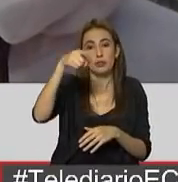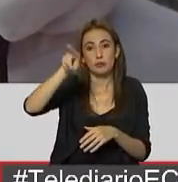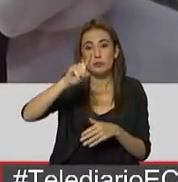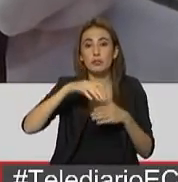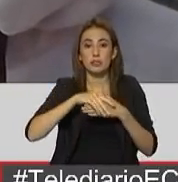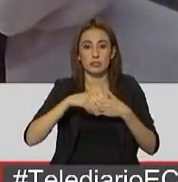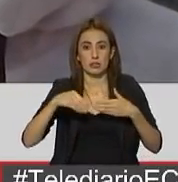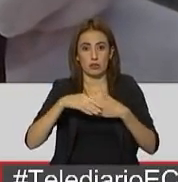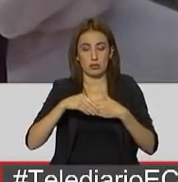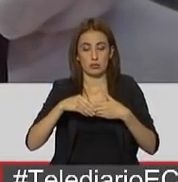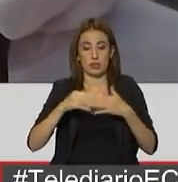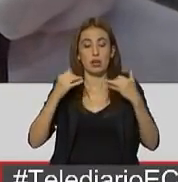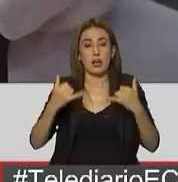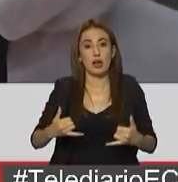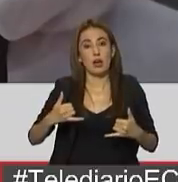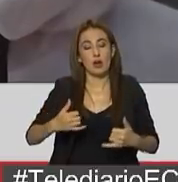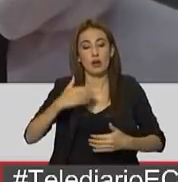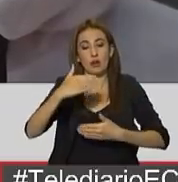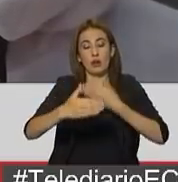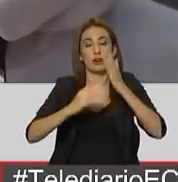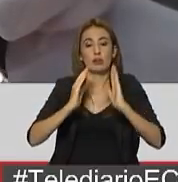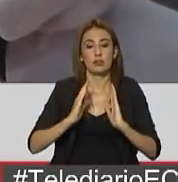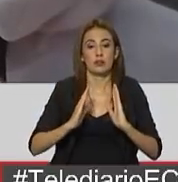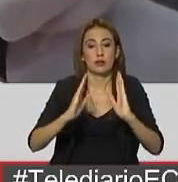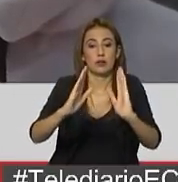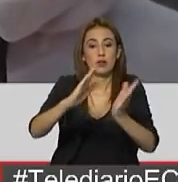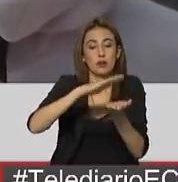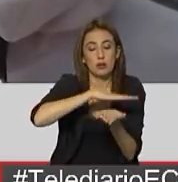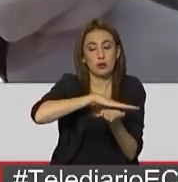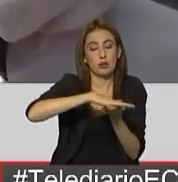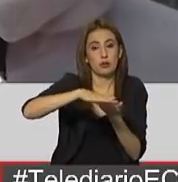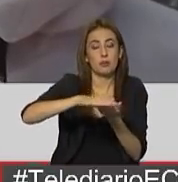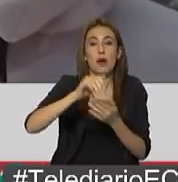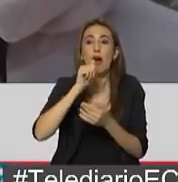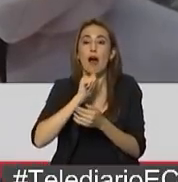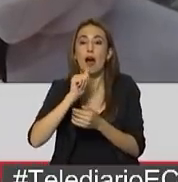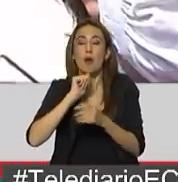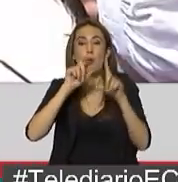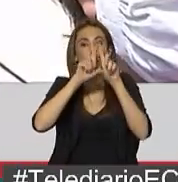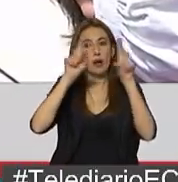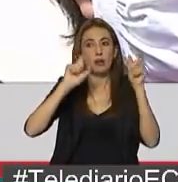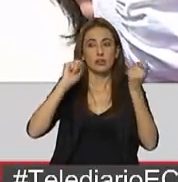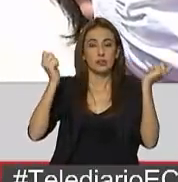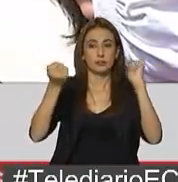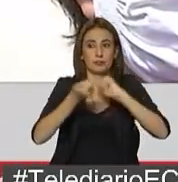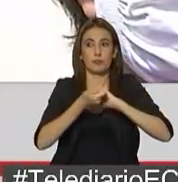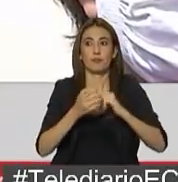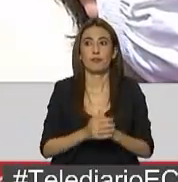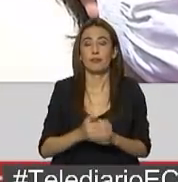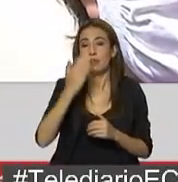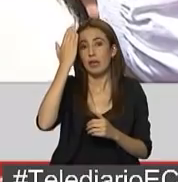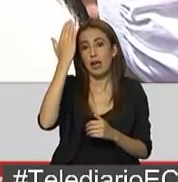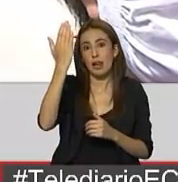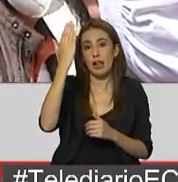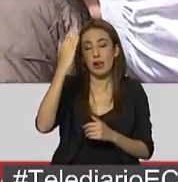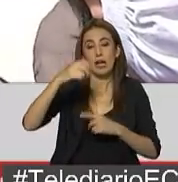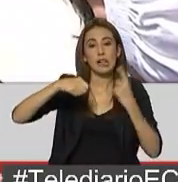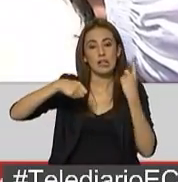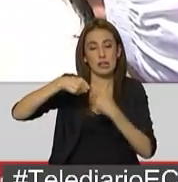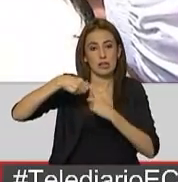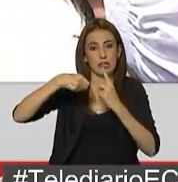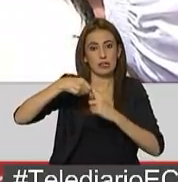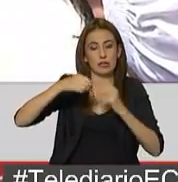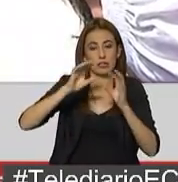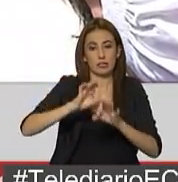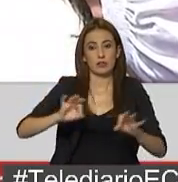dólares para la repavimentación de Quito y en obras de agua potable y alcantarillado. El alcalde de Quito pone a sus hombres y mujeres de